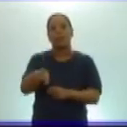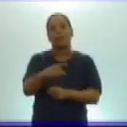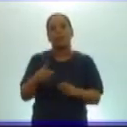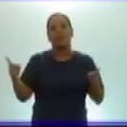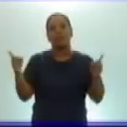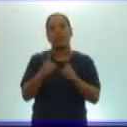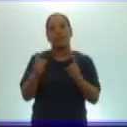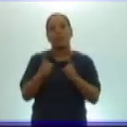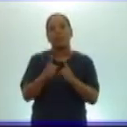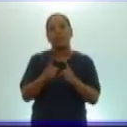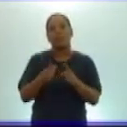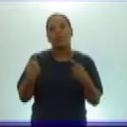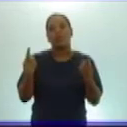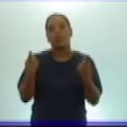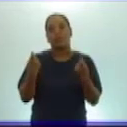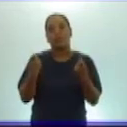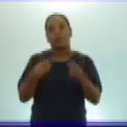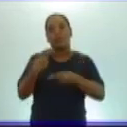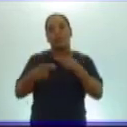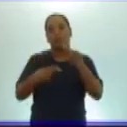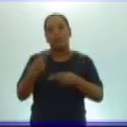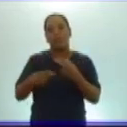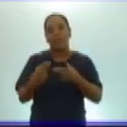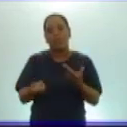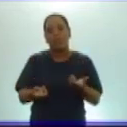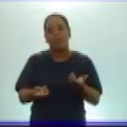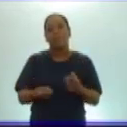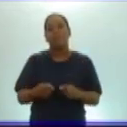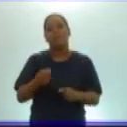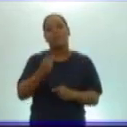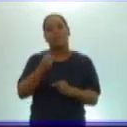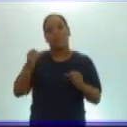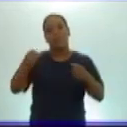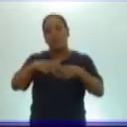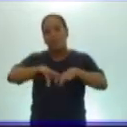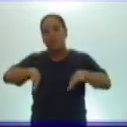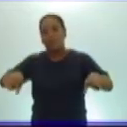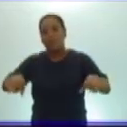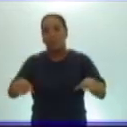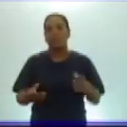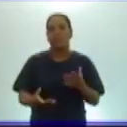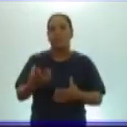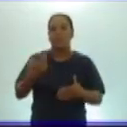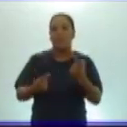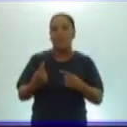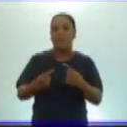los útiles de laboratorio y hagan el diagrama de flujo de esta operación.